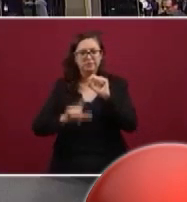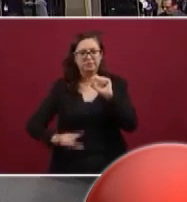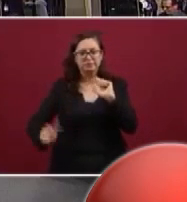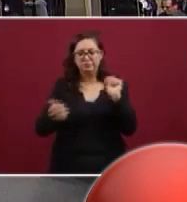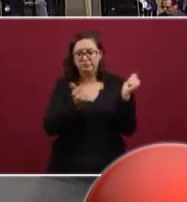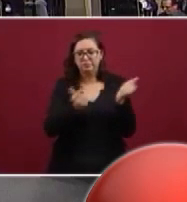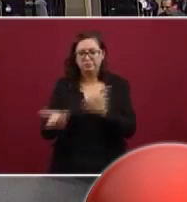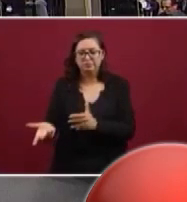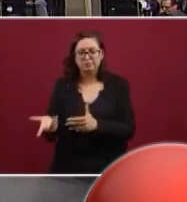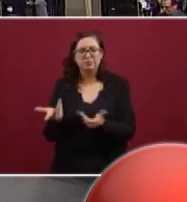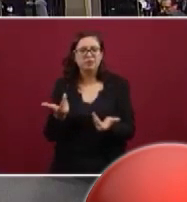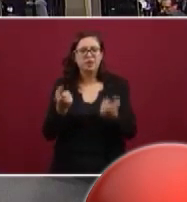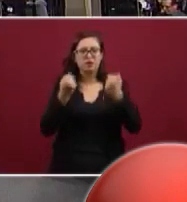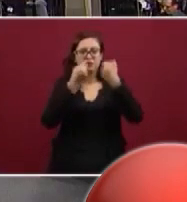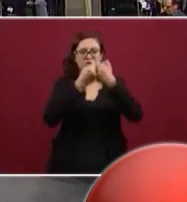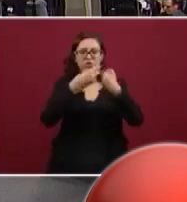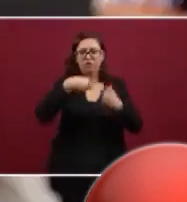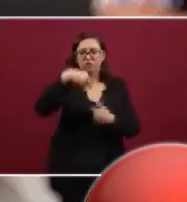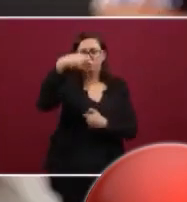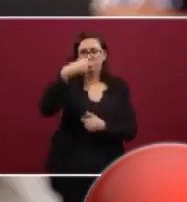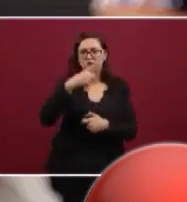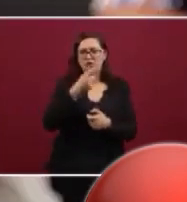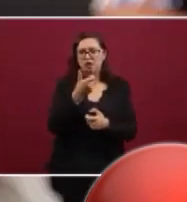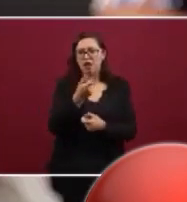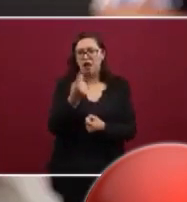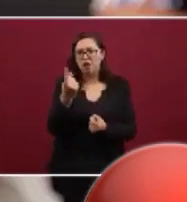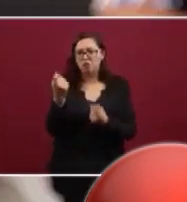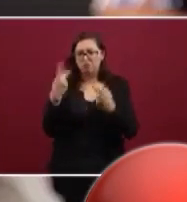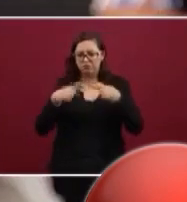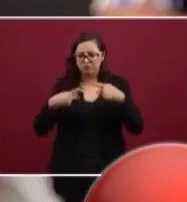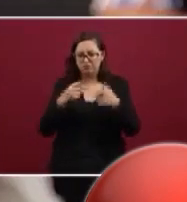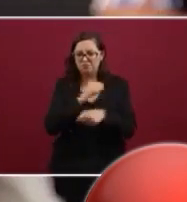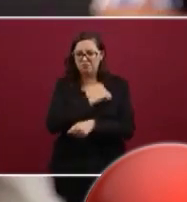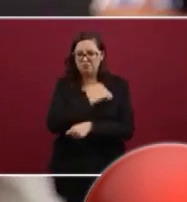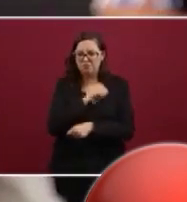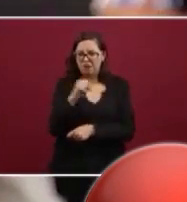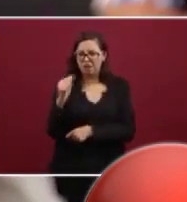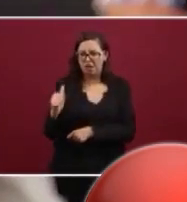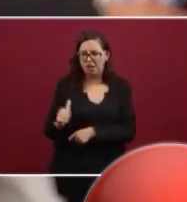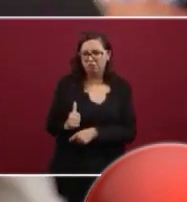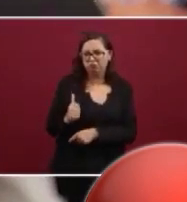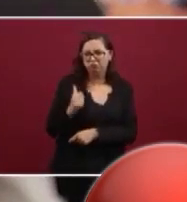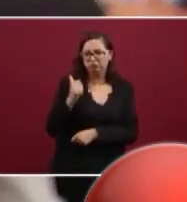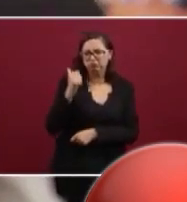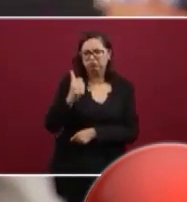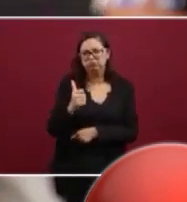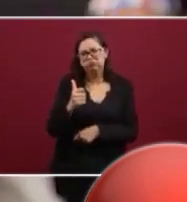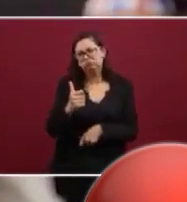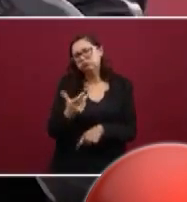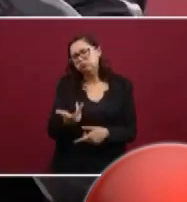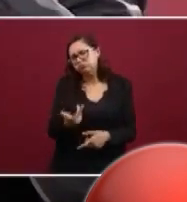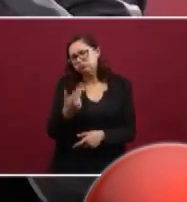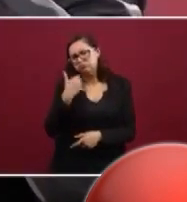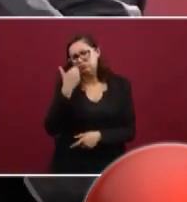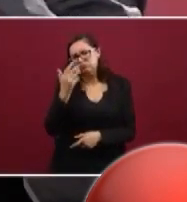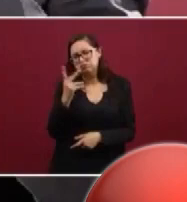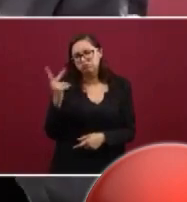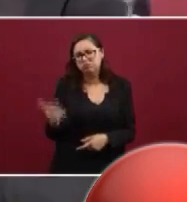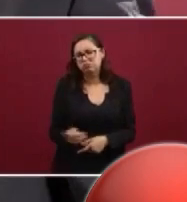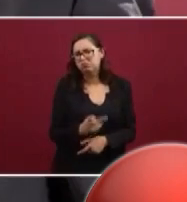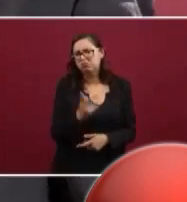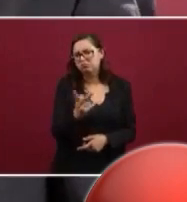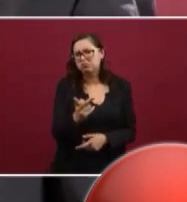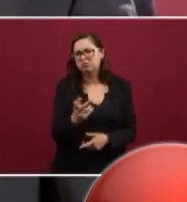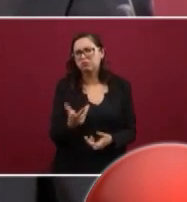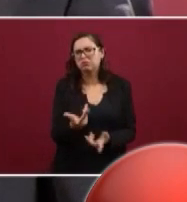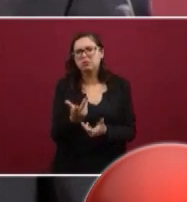en la frontera norte. Y en ese sentido me gustaría preguntarle, ¿podría informarnos cuántas deportaciones